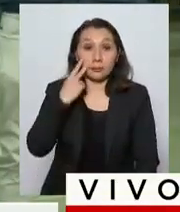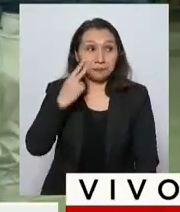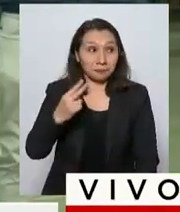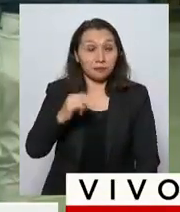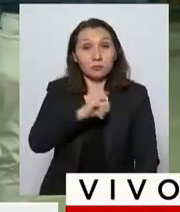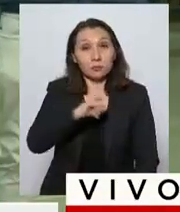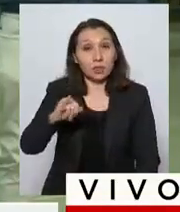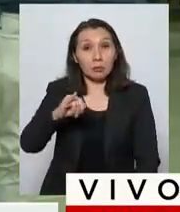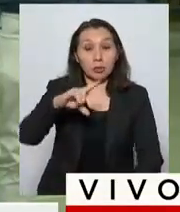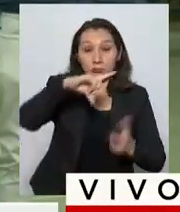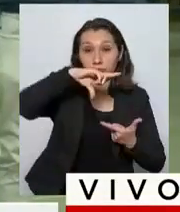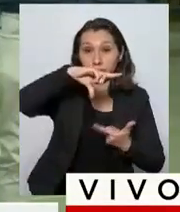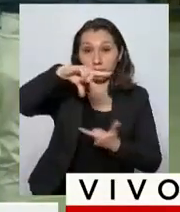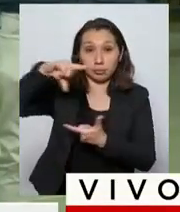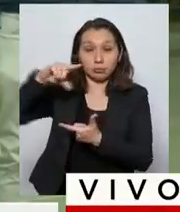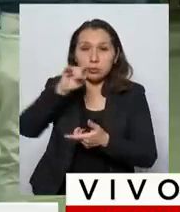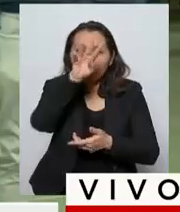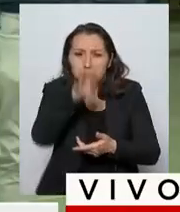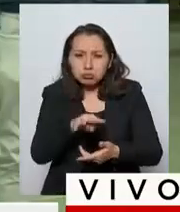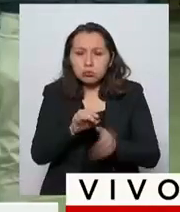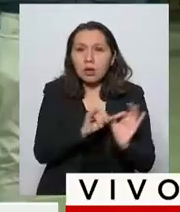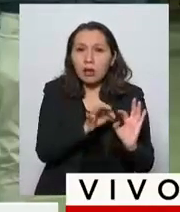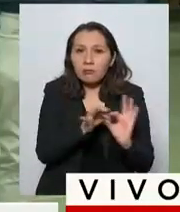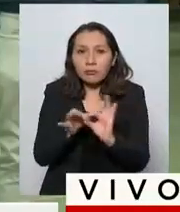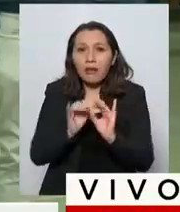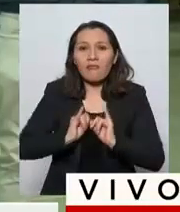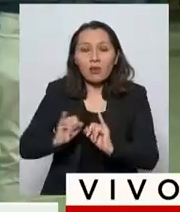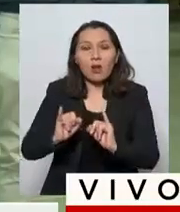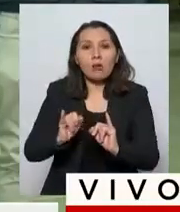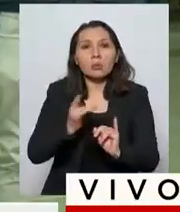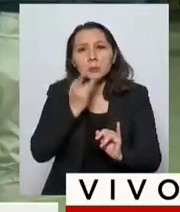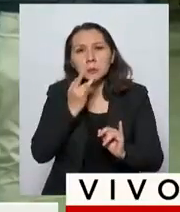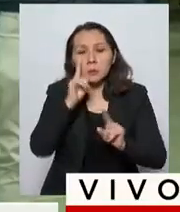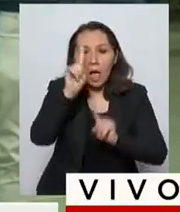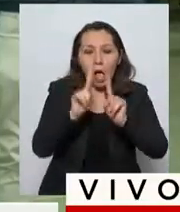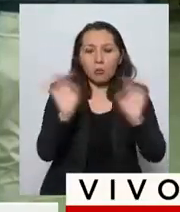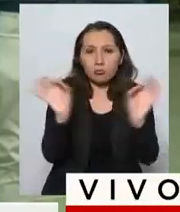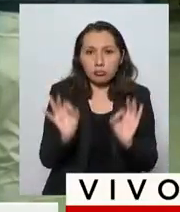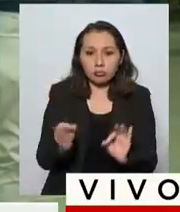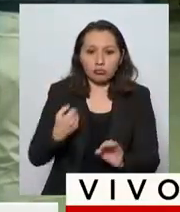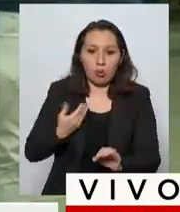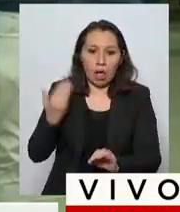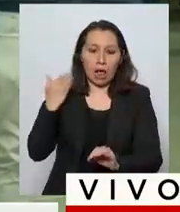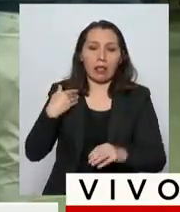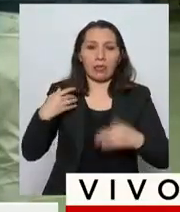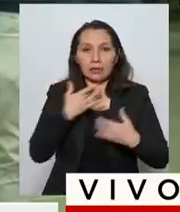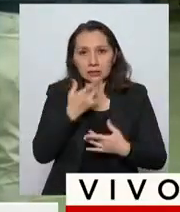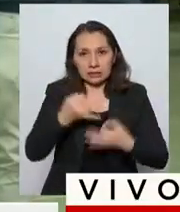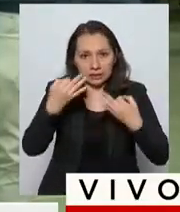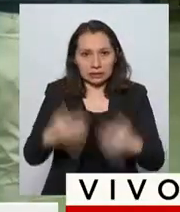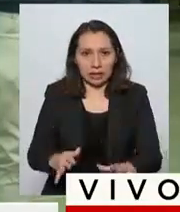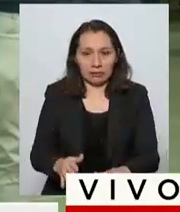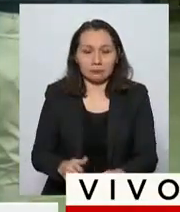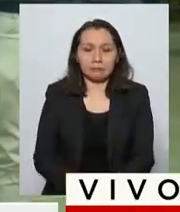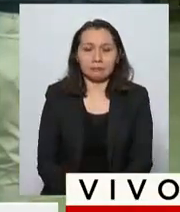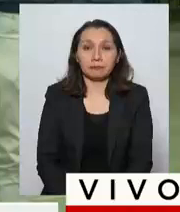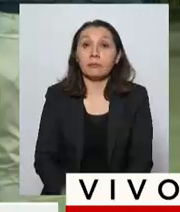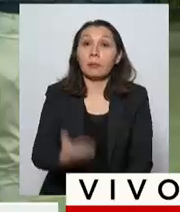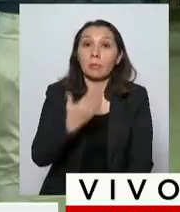que les vamos a entregar está la información que en forma muy somera acabo de describir. Quiero